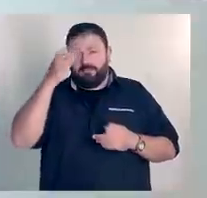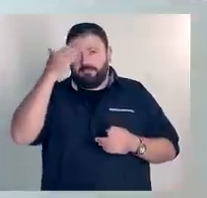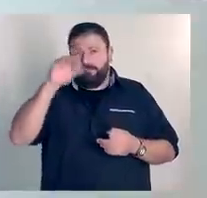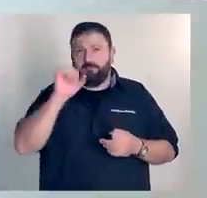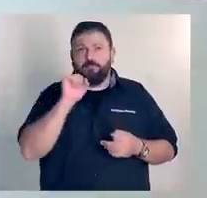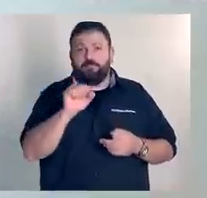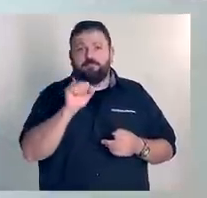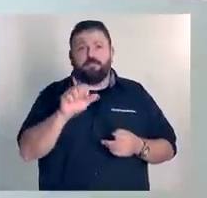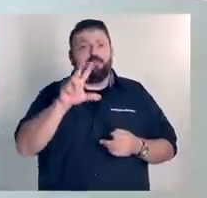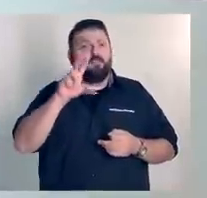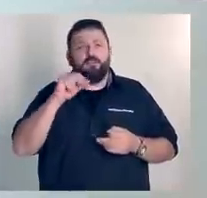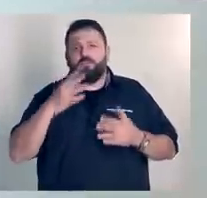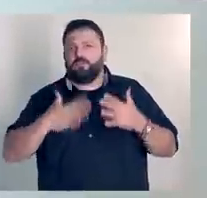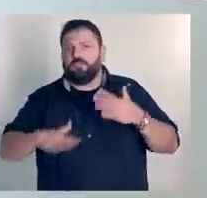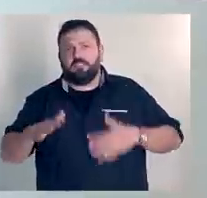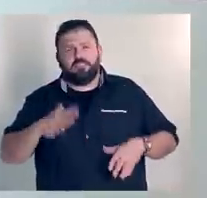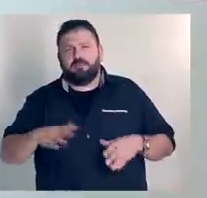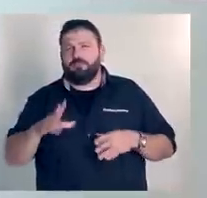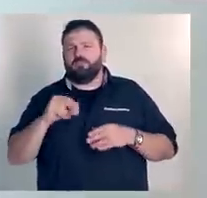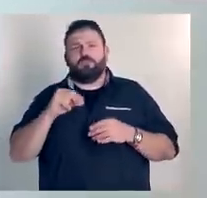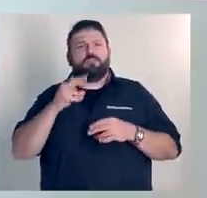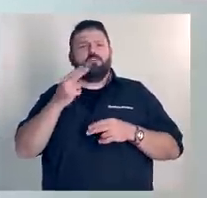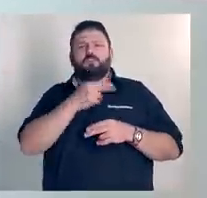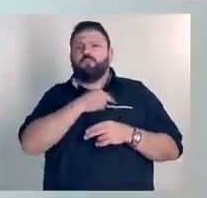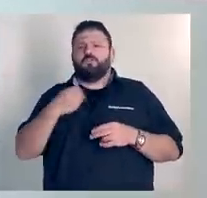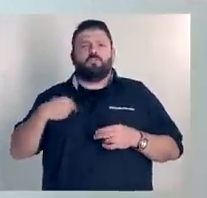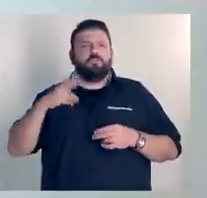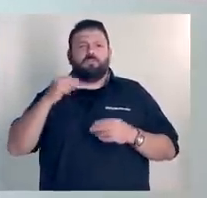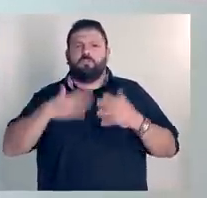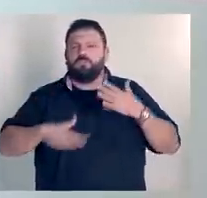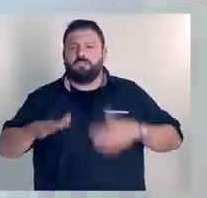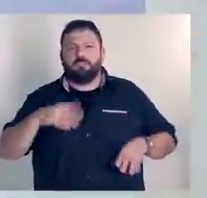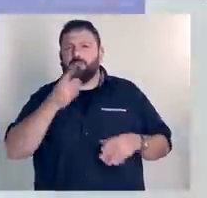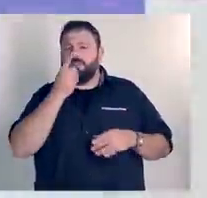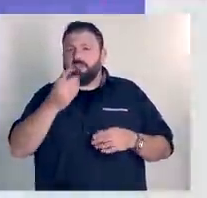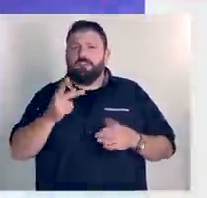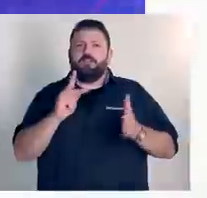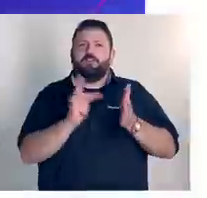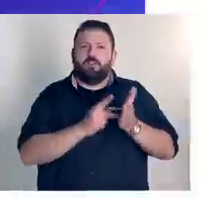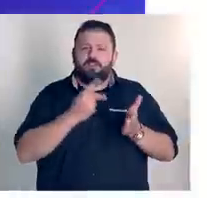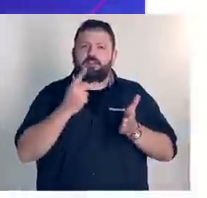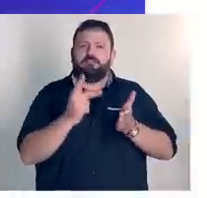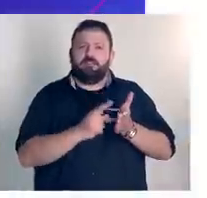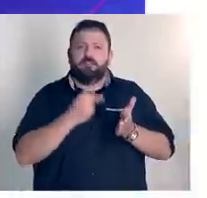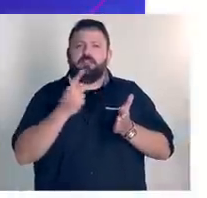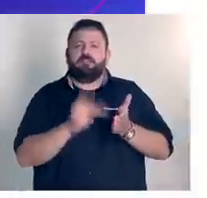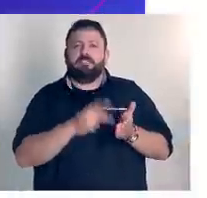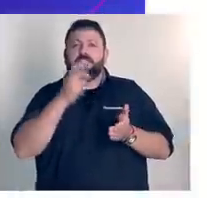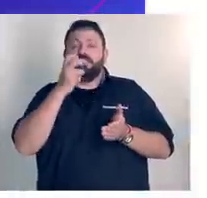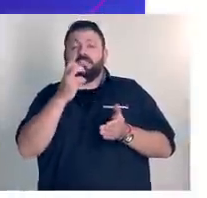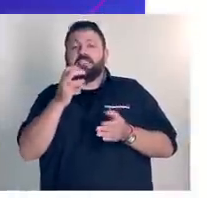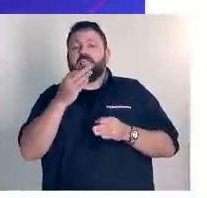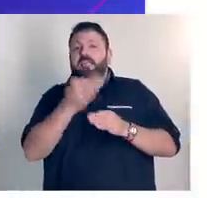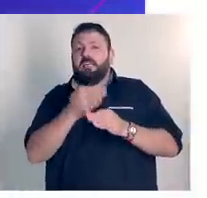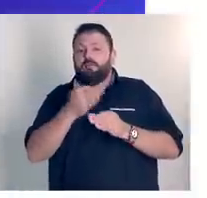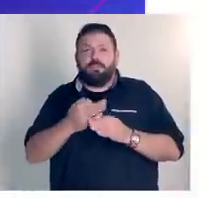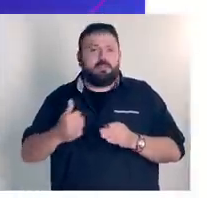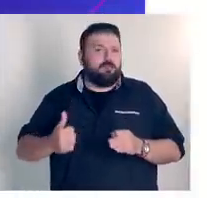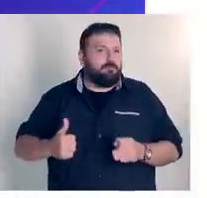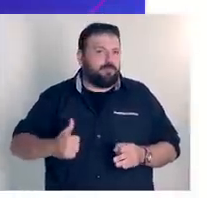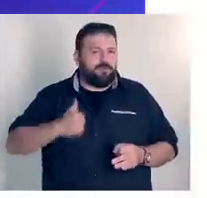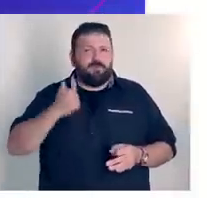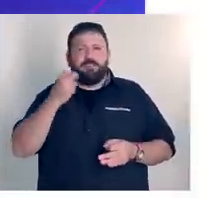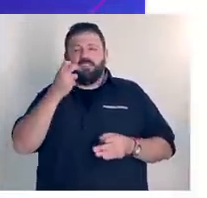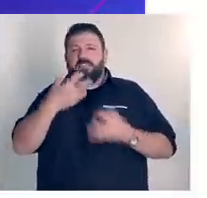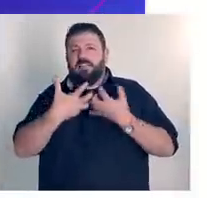nos cansamos ni nos vamos a cansar de repetirlo, porque es un momento clave. Es el momento donde los empresarios